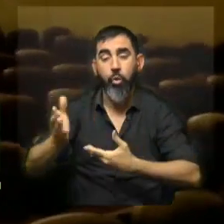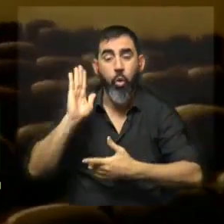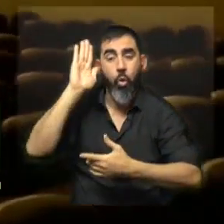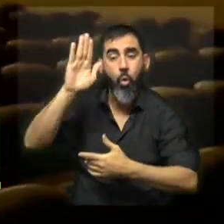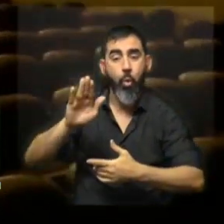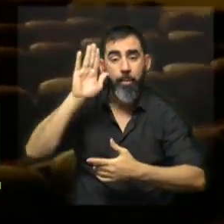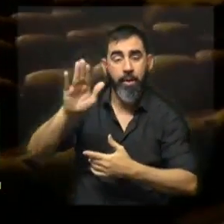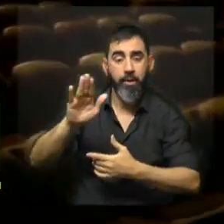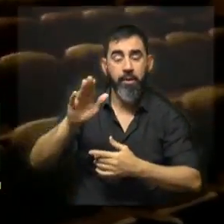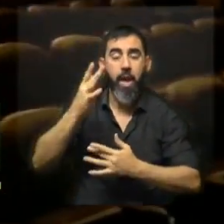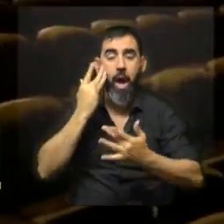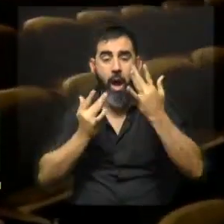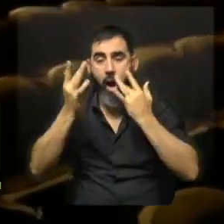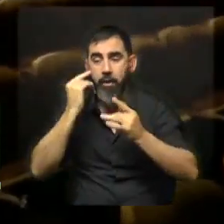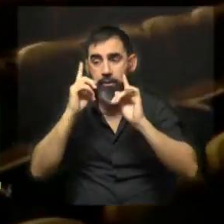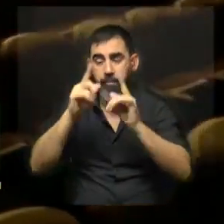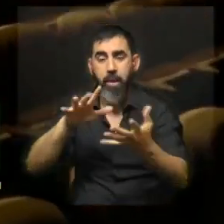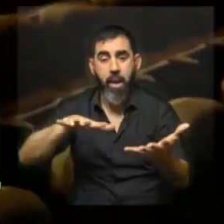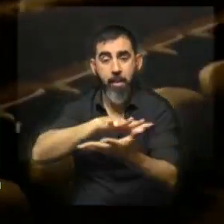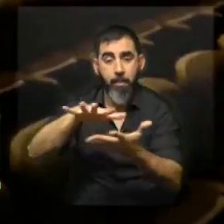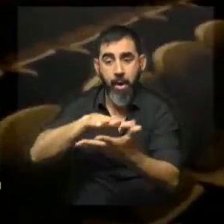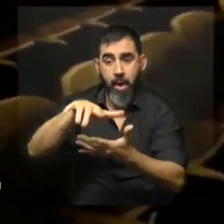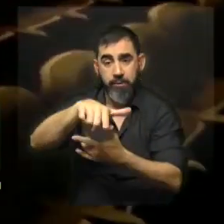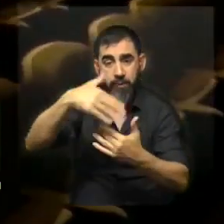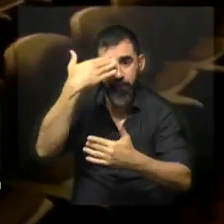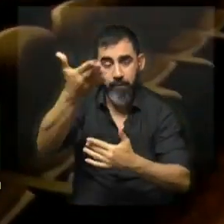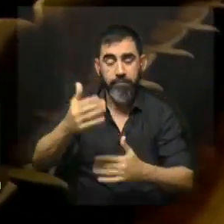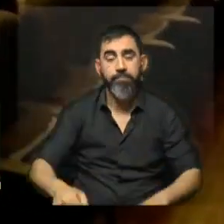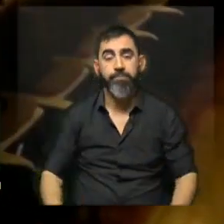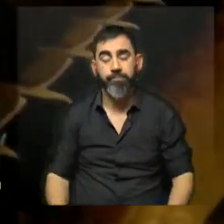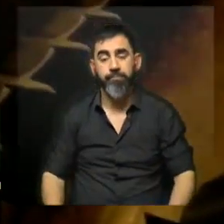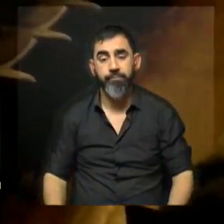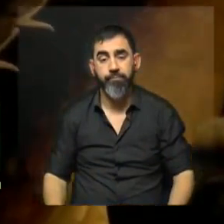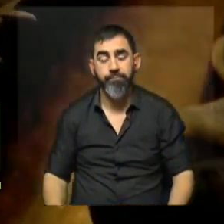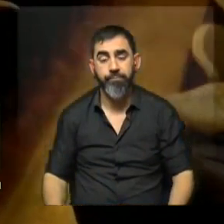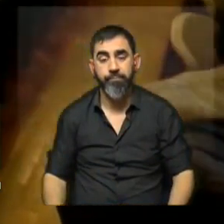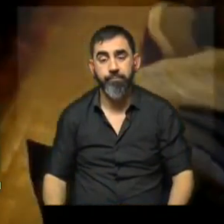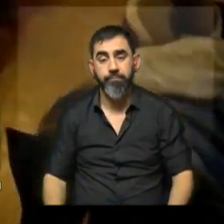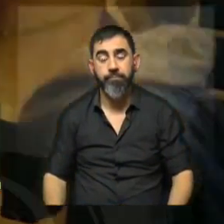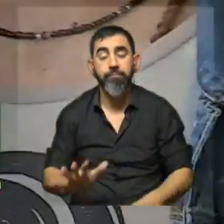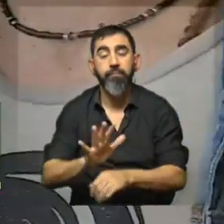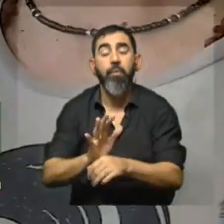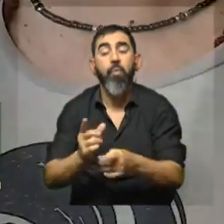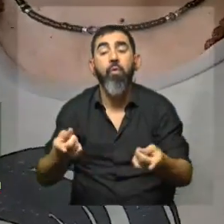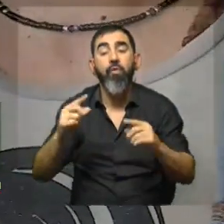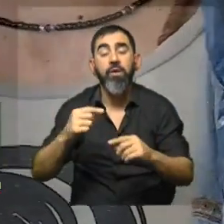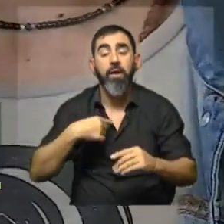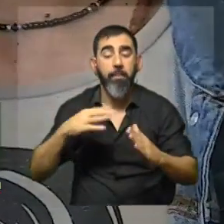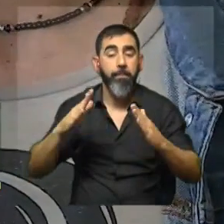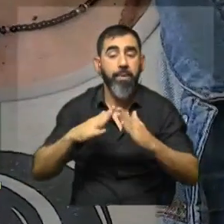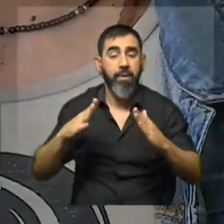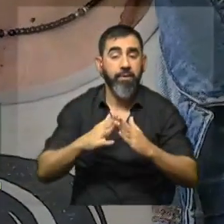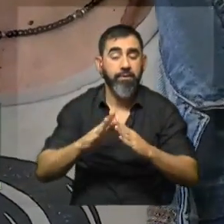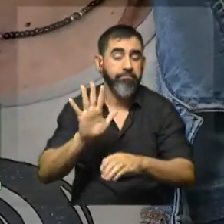Los Tontos y con los artistas que están afuera también en la plaza. Así que nada, es como volver a casa. Tocar en la Sala Zitarrosa es